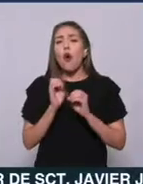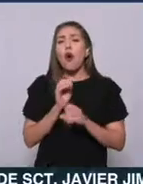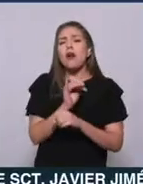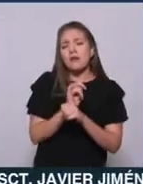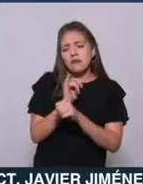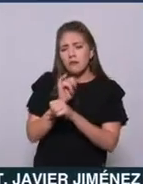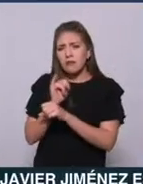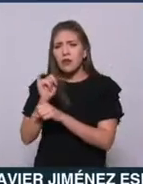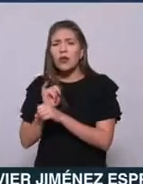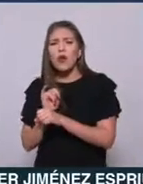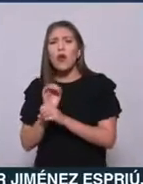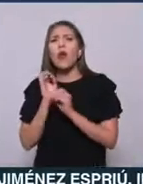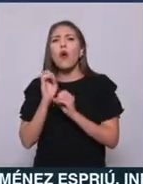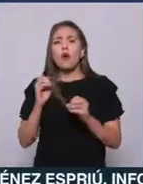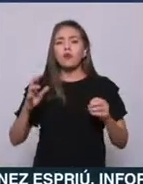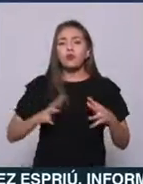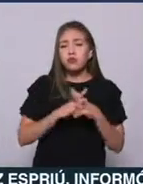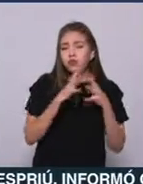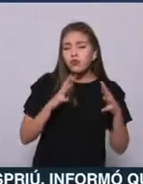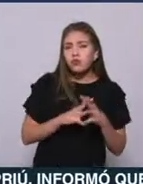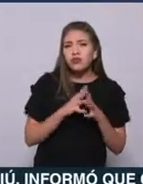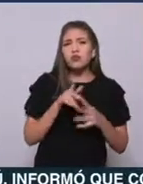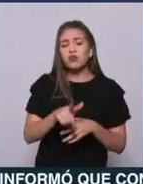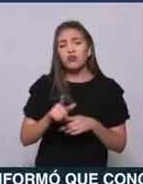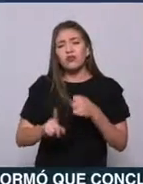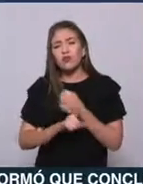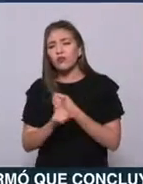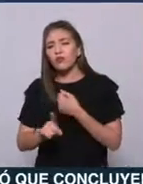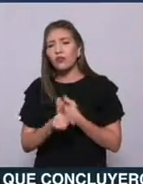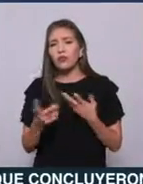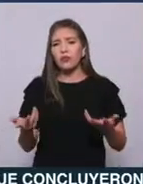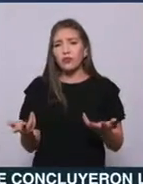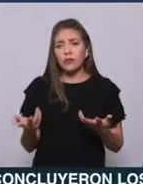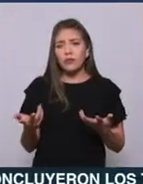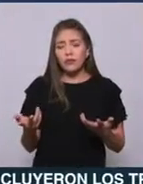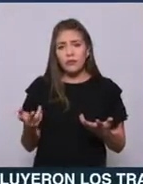una fuerza de combate? Nos encontramos la próxima ocasión aquí en 21 Noticias.